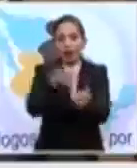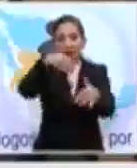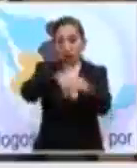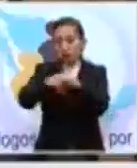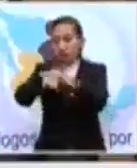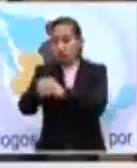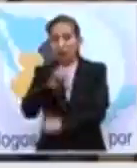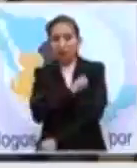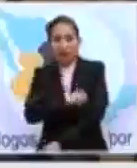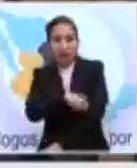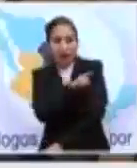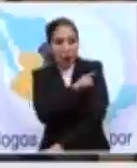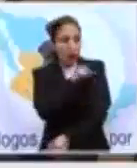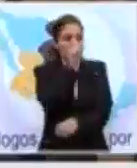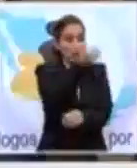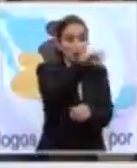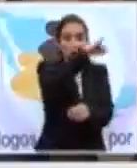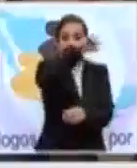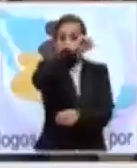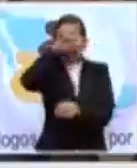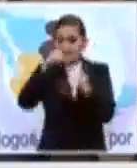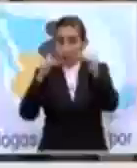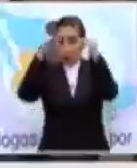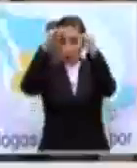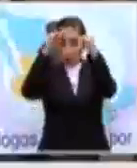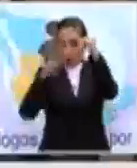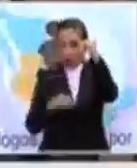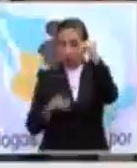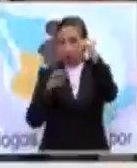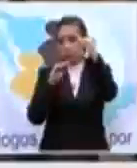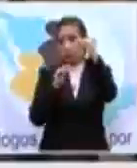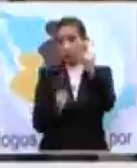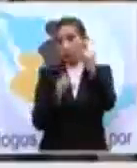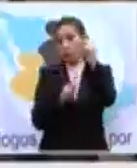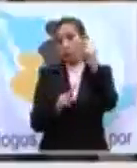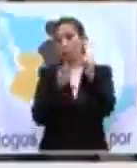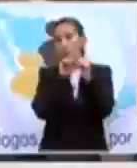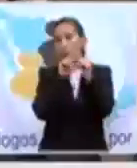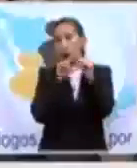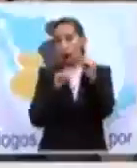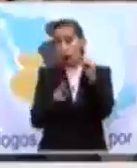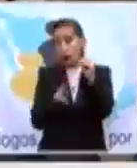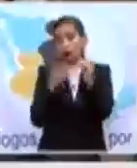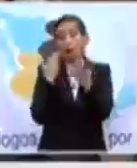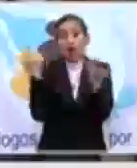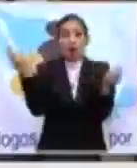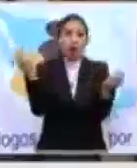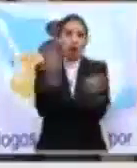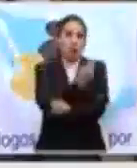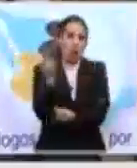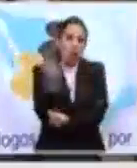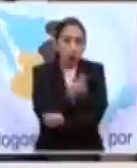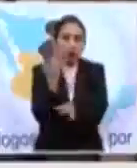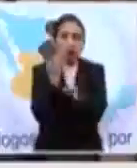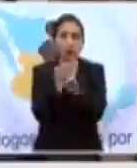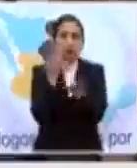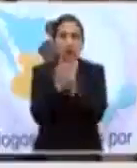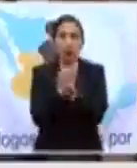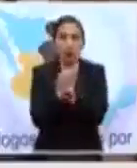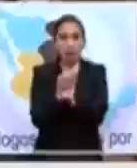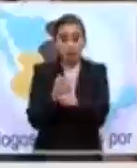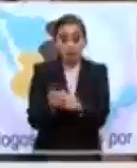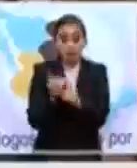accesos que tiene ahorita las instituciones. Lo que sí urge es que cada vez más en